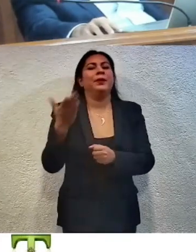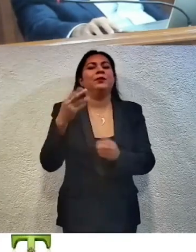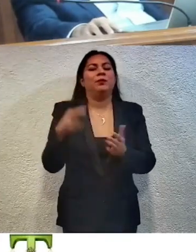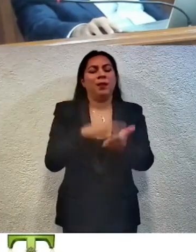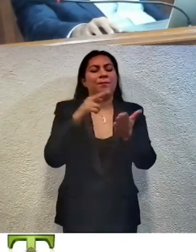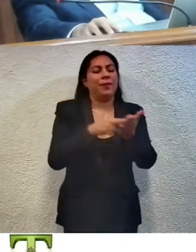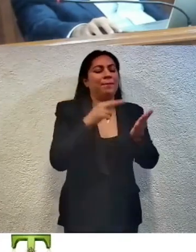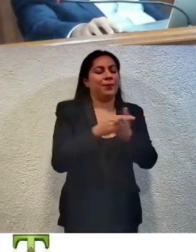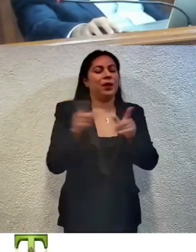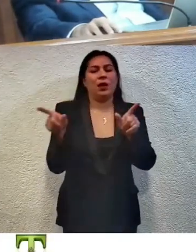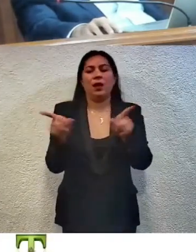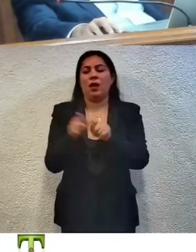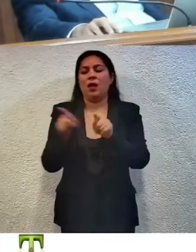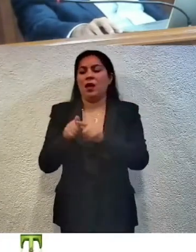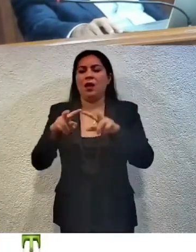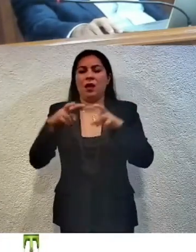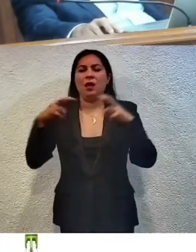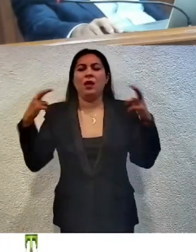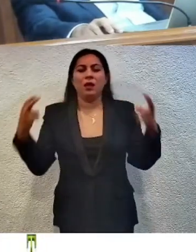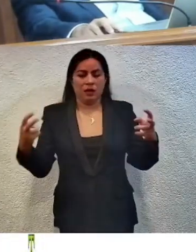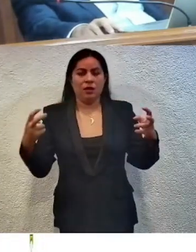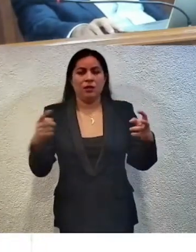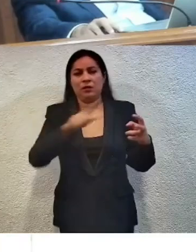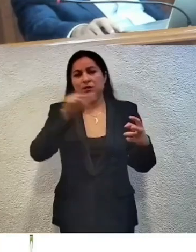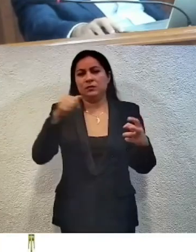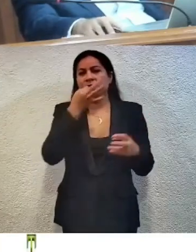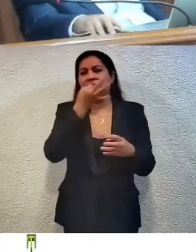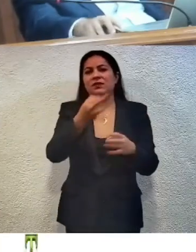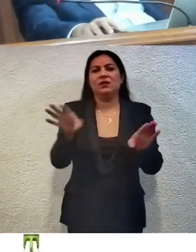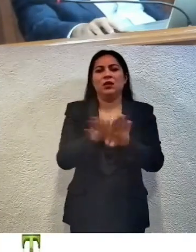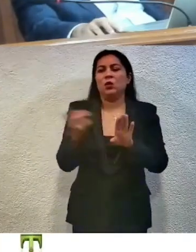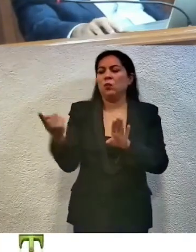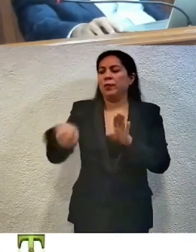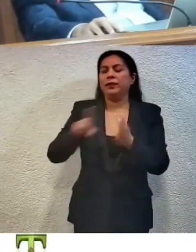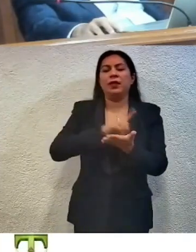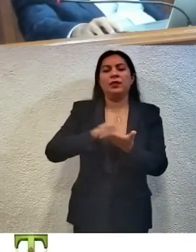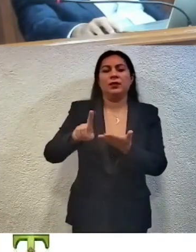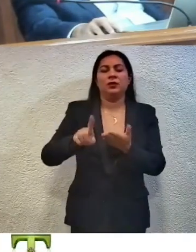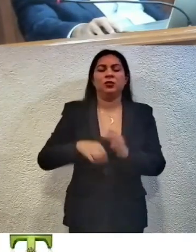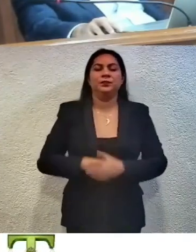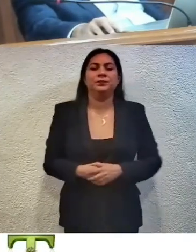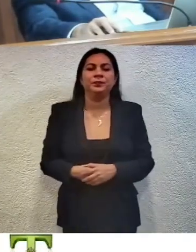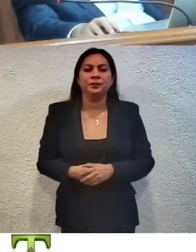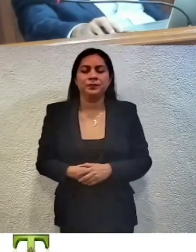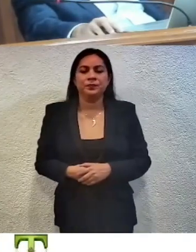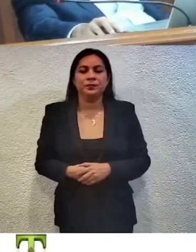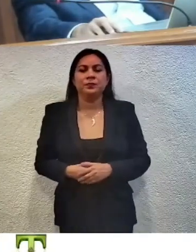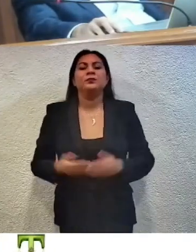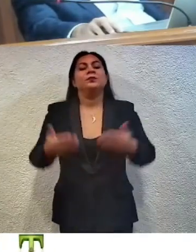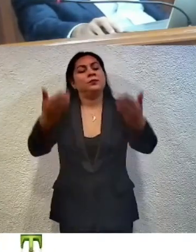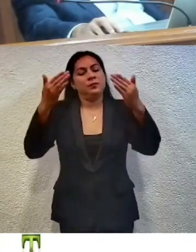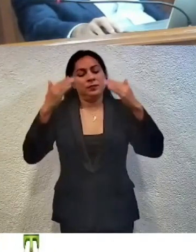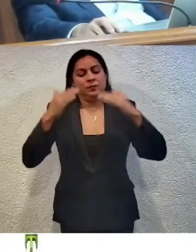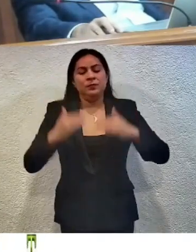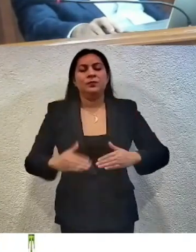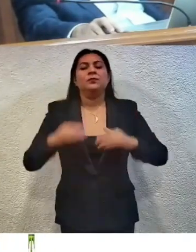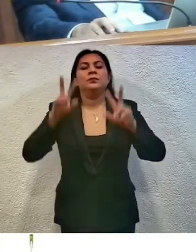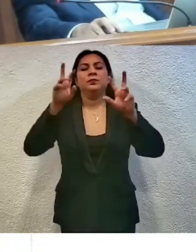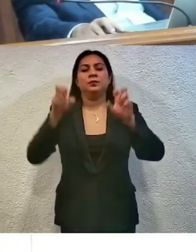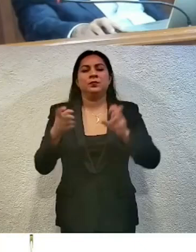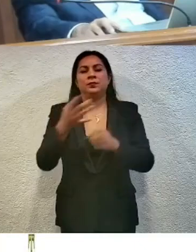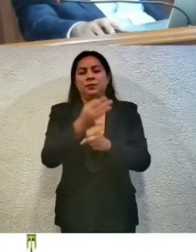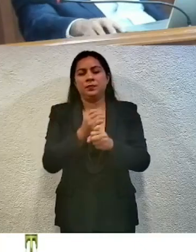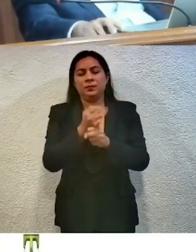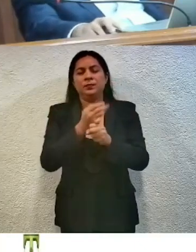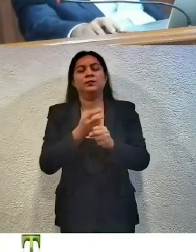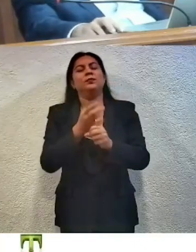las firmas a la conclusión de esta sesión y, en consecuencia, notificarla como en derecho corresponda. El segundo asunto listado para